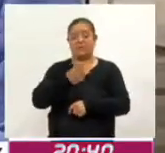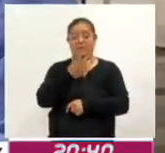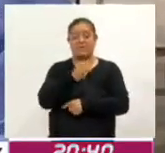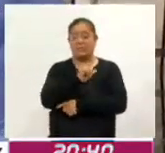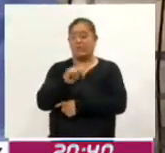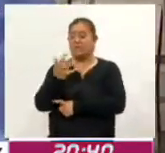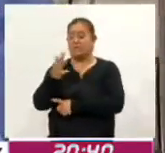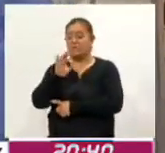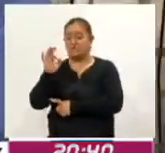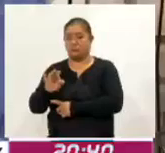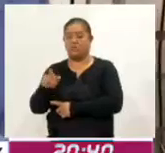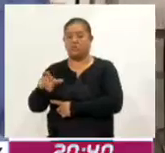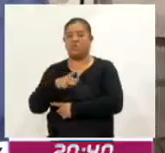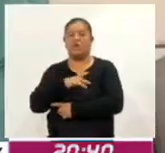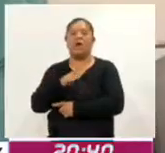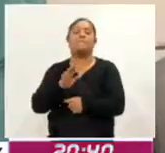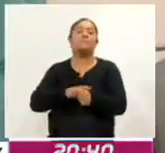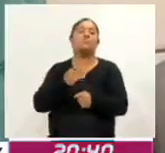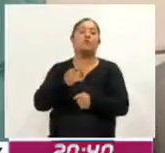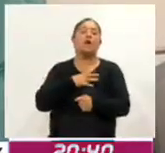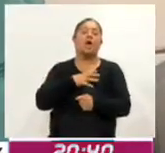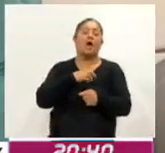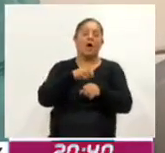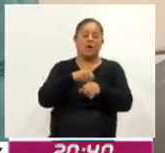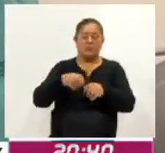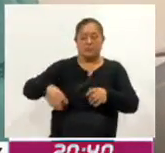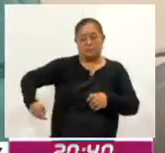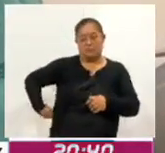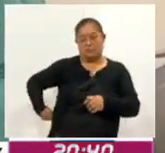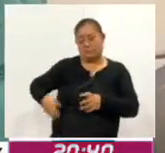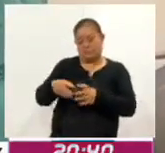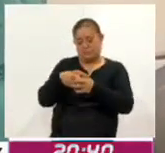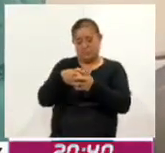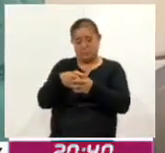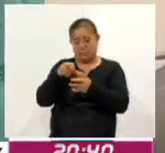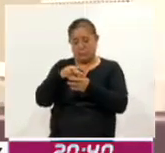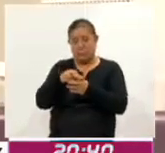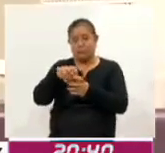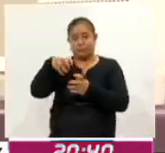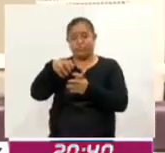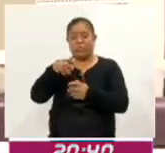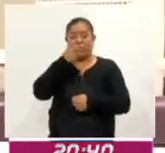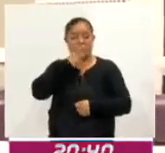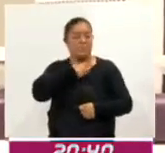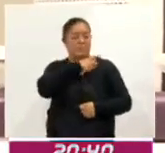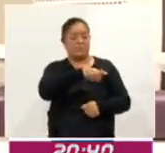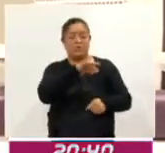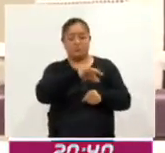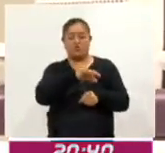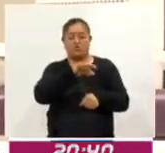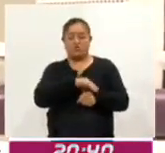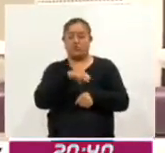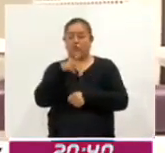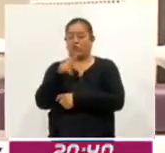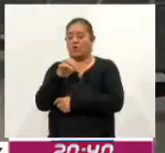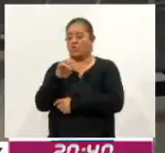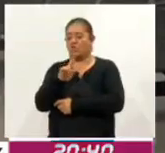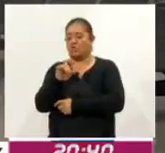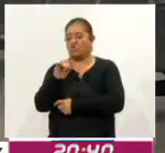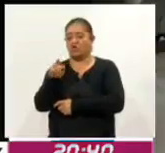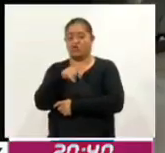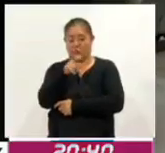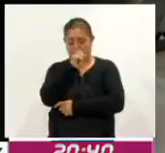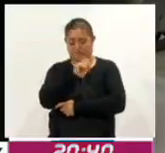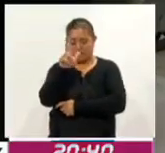ser asociado a alguna tumoración a nivel renal, informó el médico nefrólogo Joaquín Pozos Ávila, especialista de